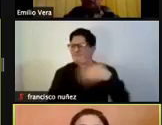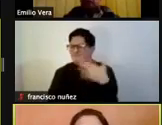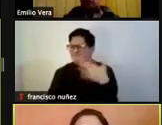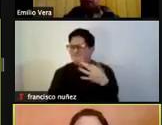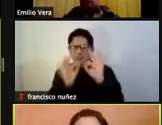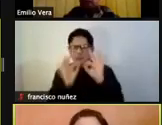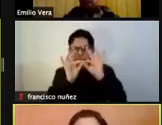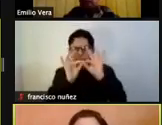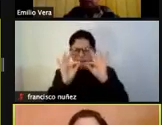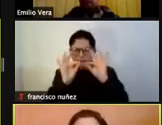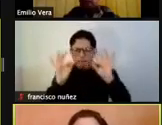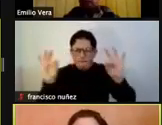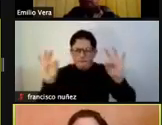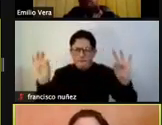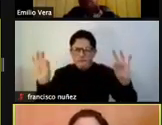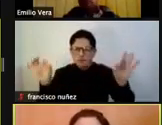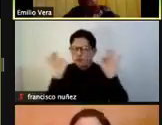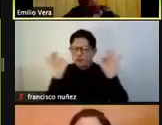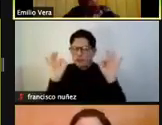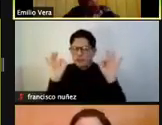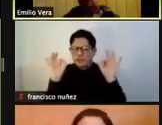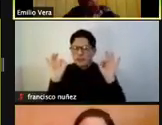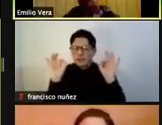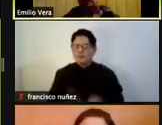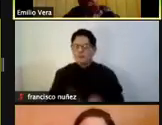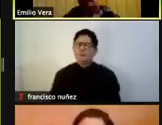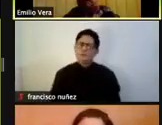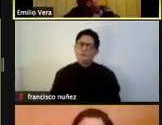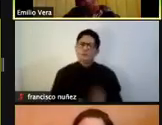Bueno, la sísmica, que es lo que